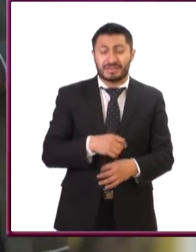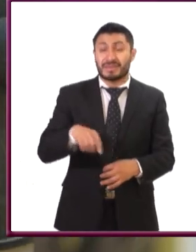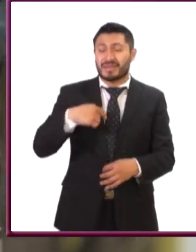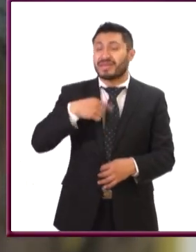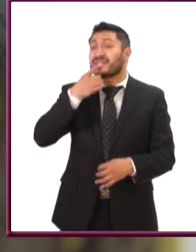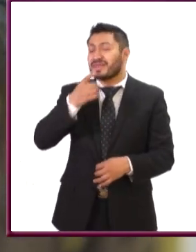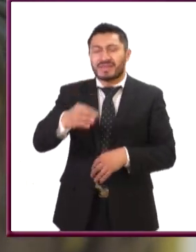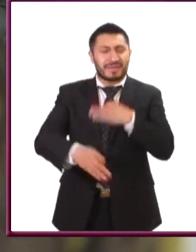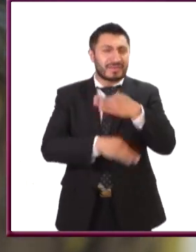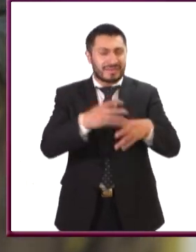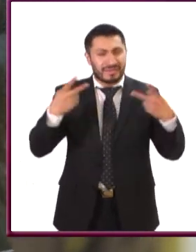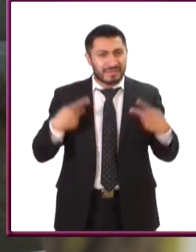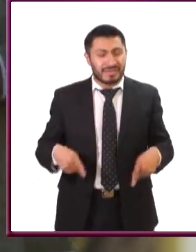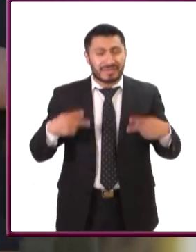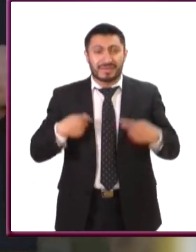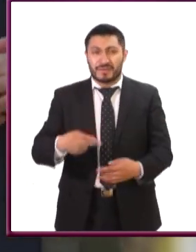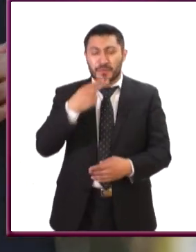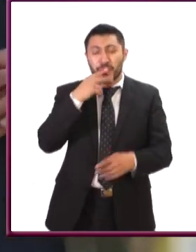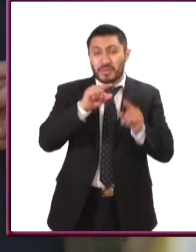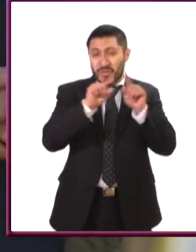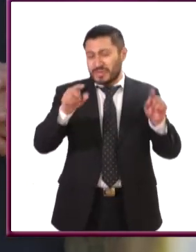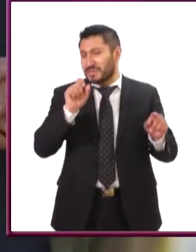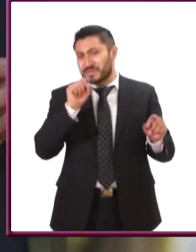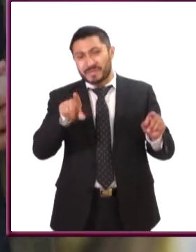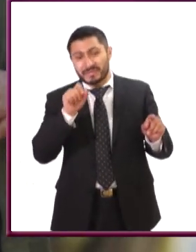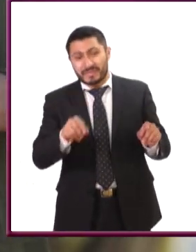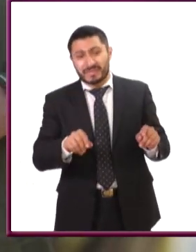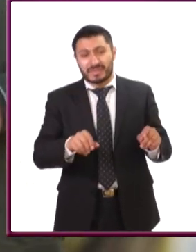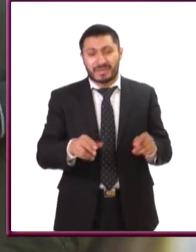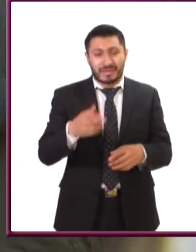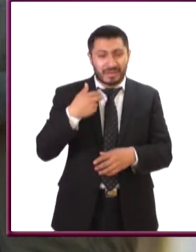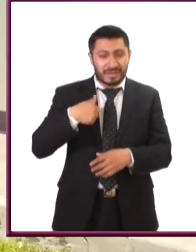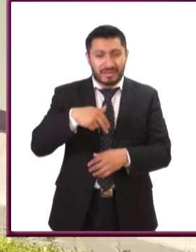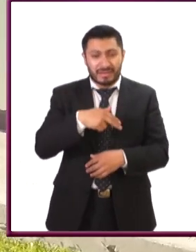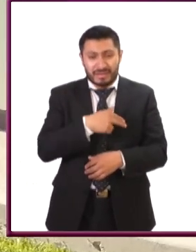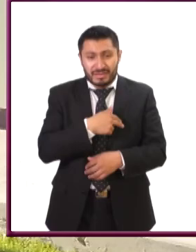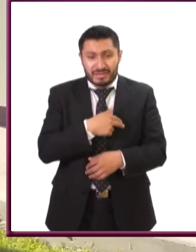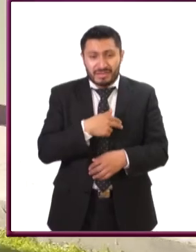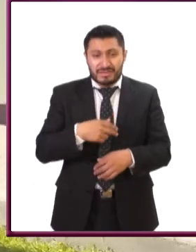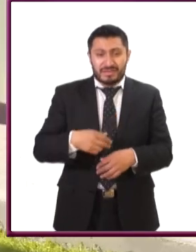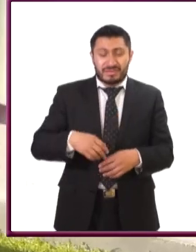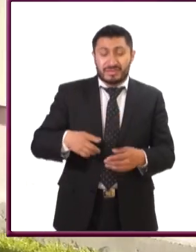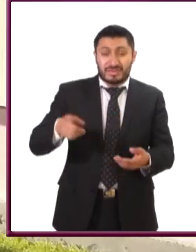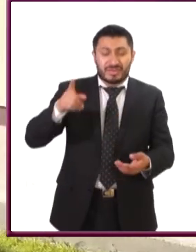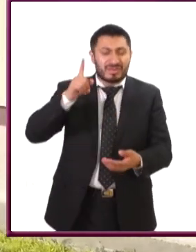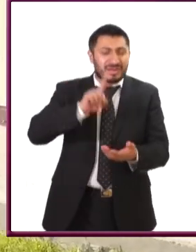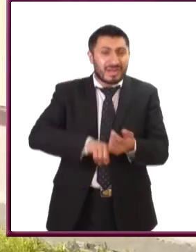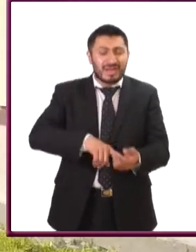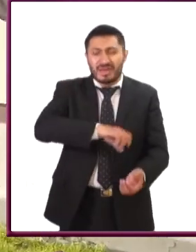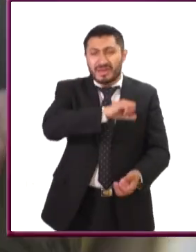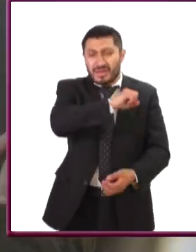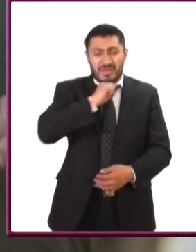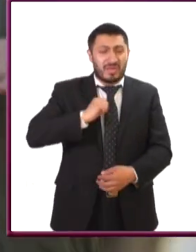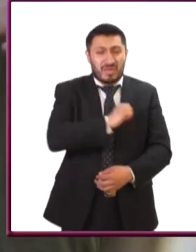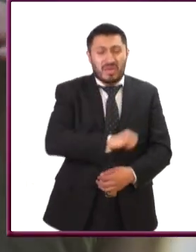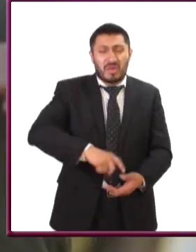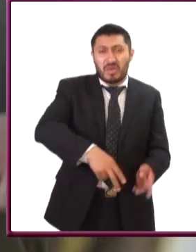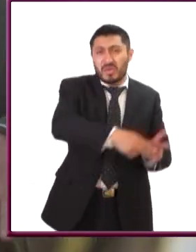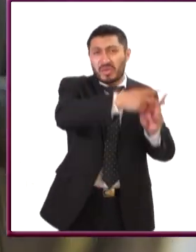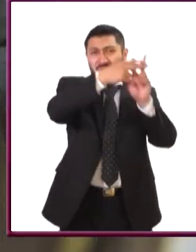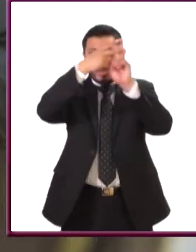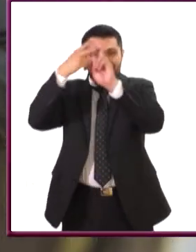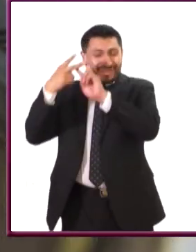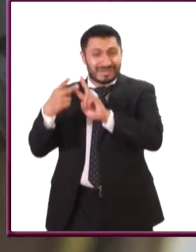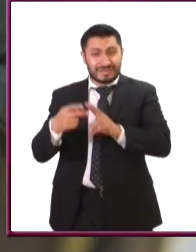No, Jorge Drexler. Te dije que todo el mundo usaba esa frase. Y ahí te va otra. We are all made of stars, lo que significa